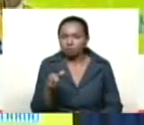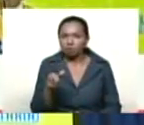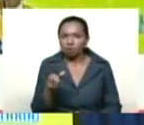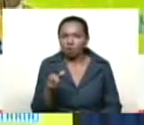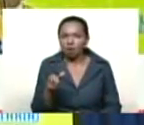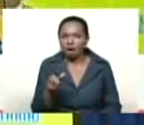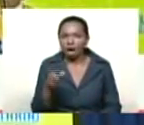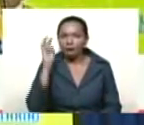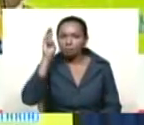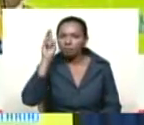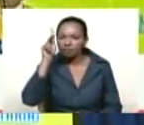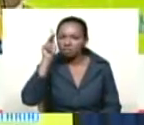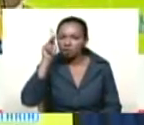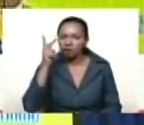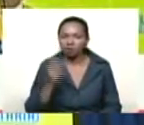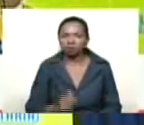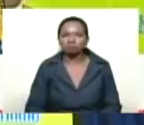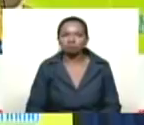docente,